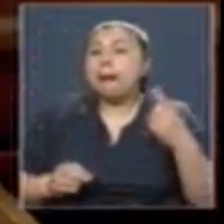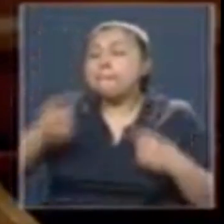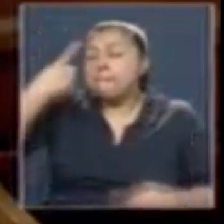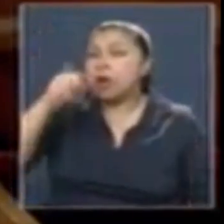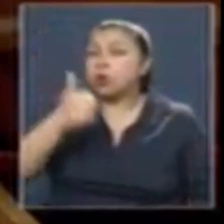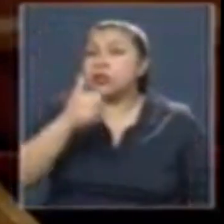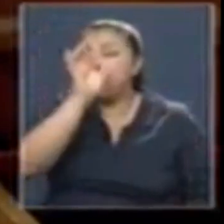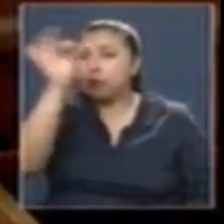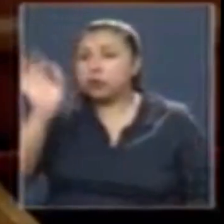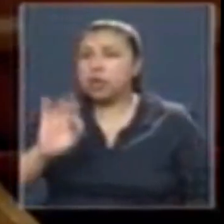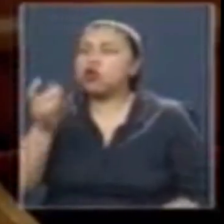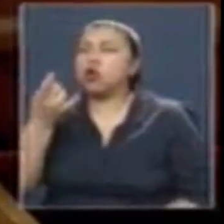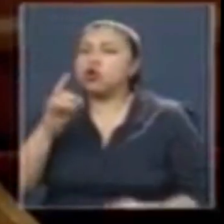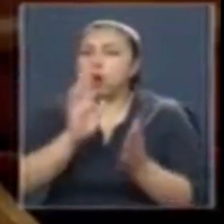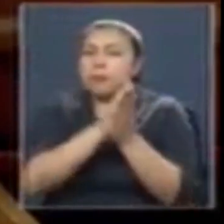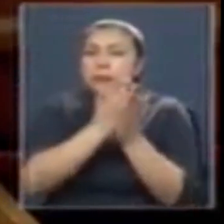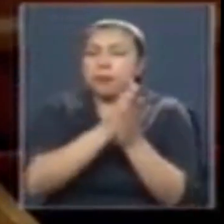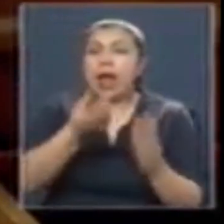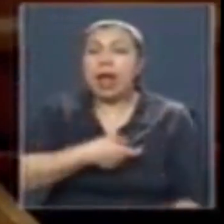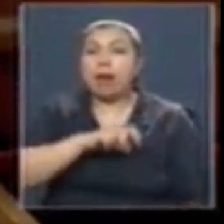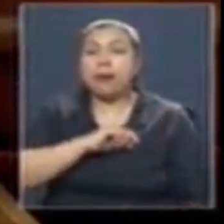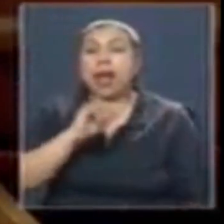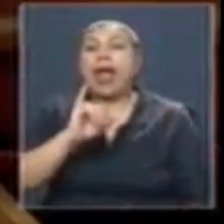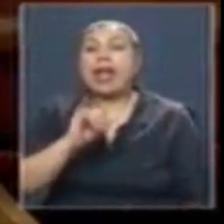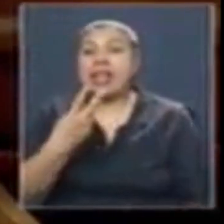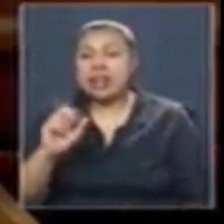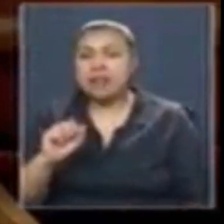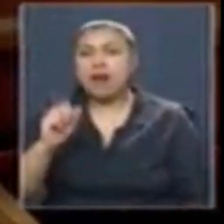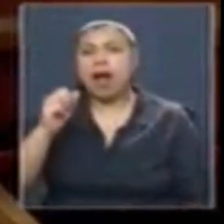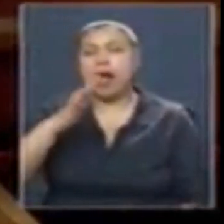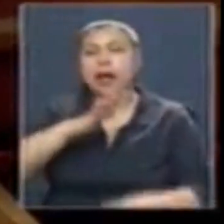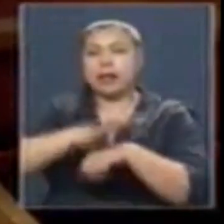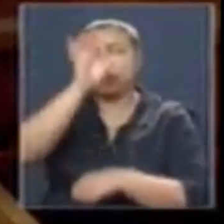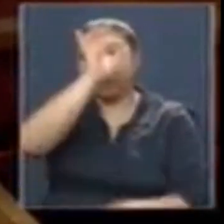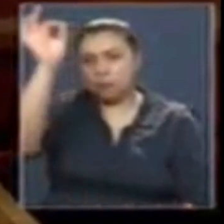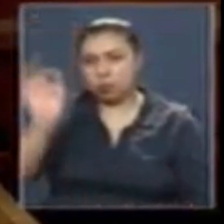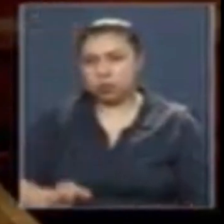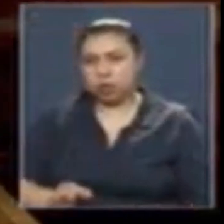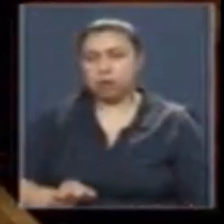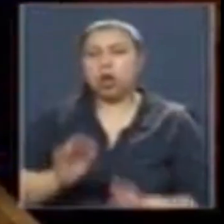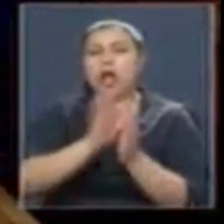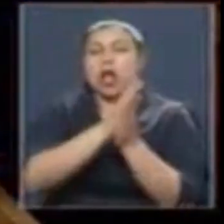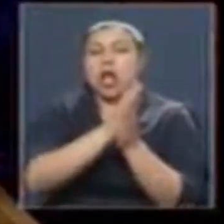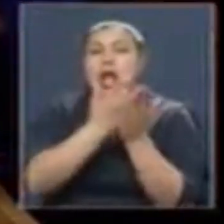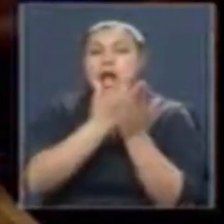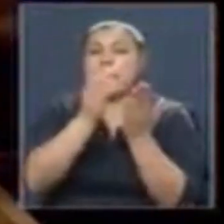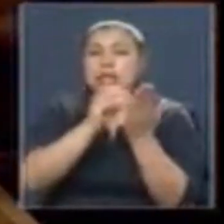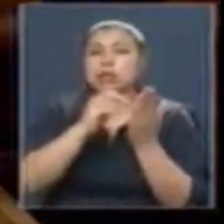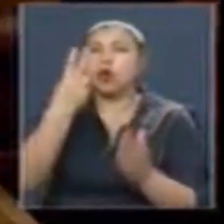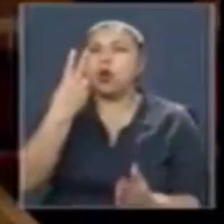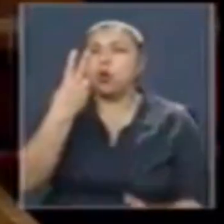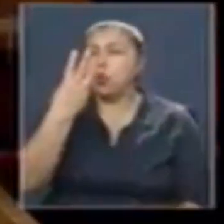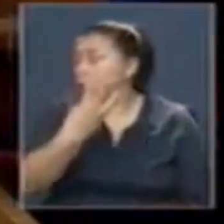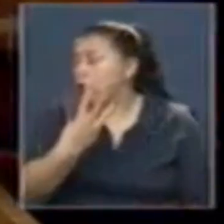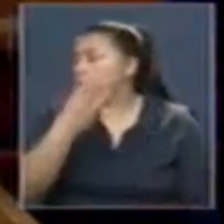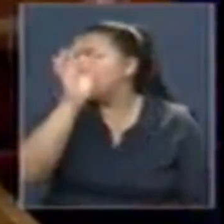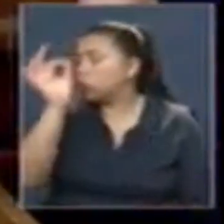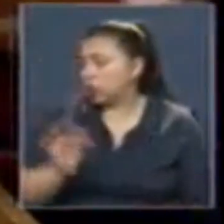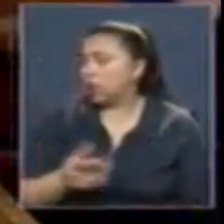corresponde a los libros. España, el IVA general es del 15% y el de los libros solo un 3%.